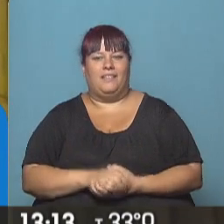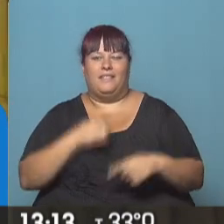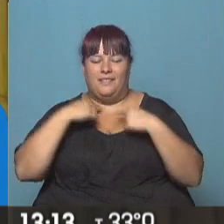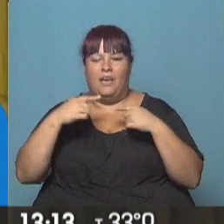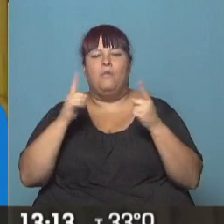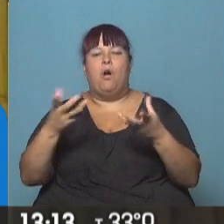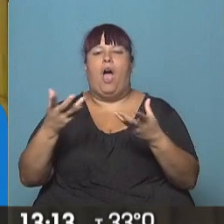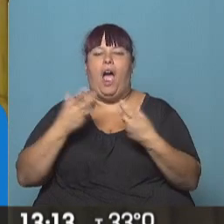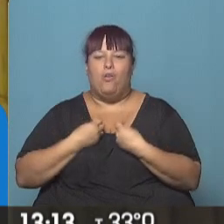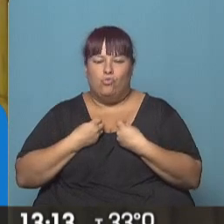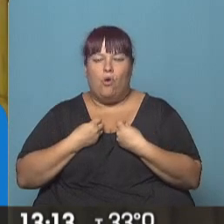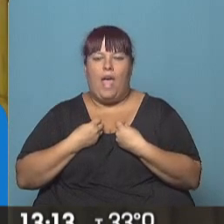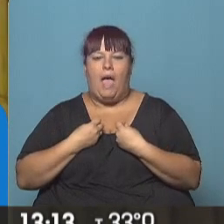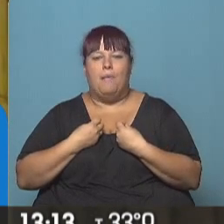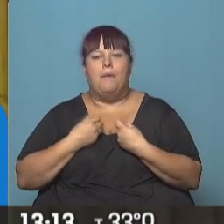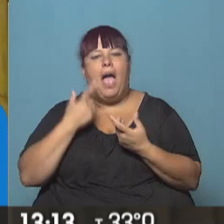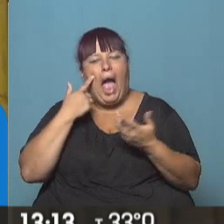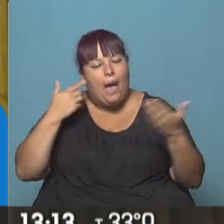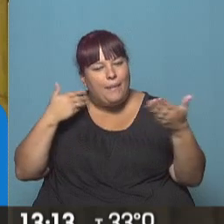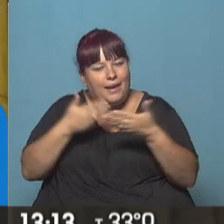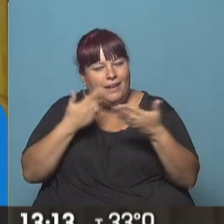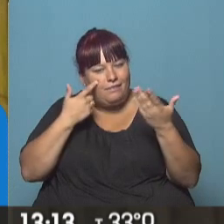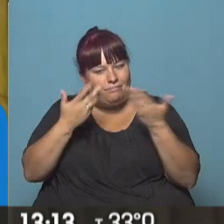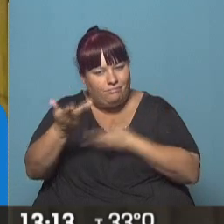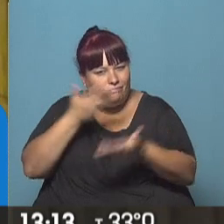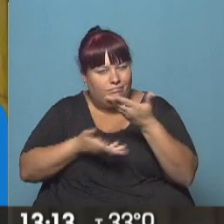y por ayudarnos a ver más de cerca.